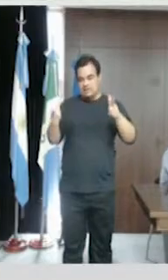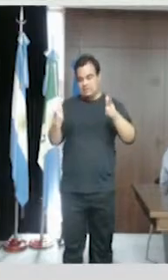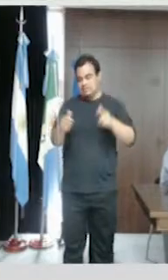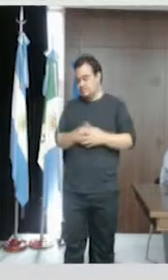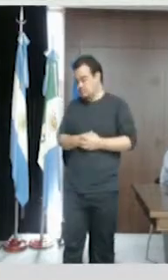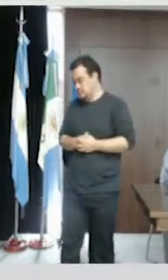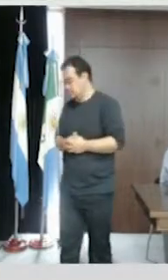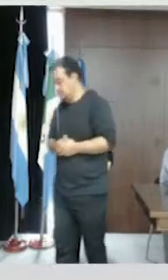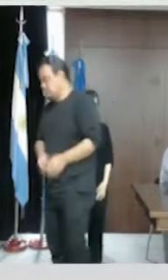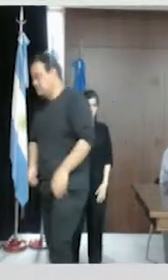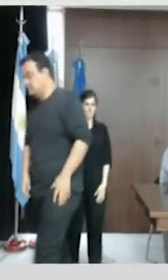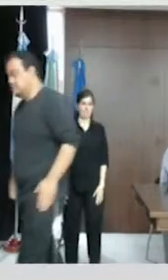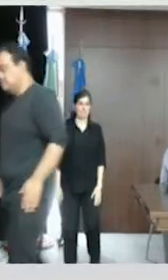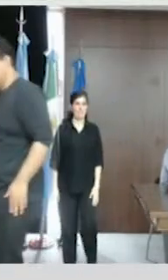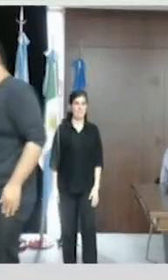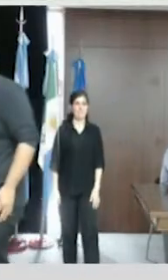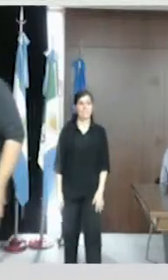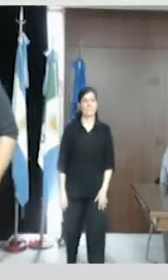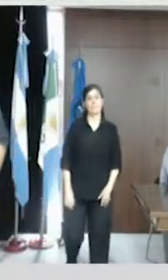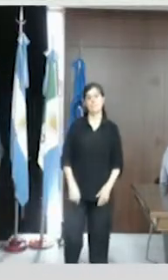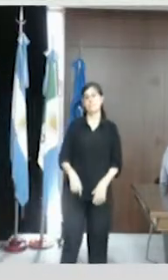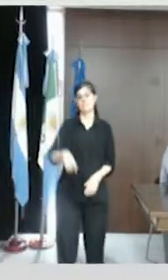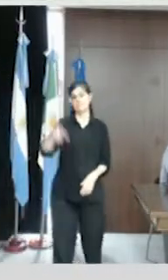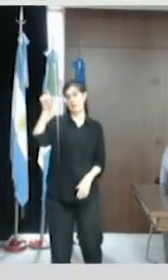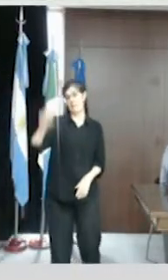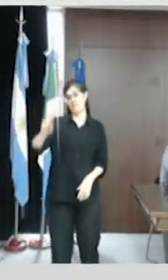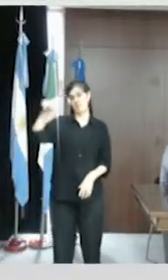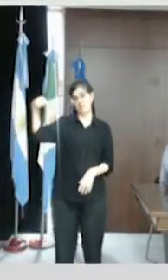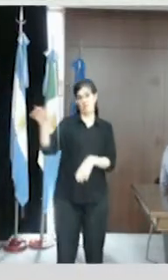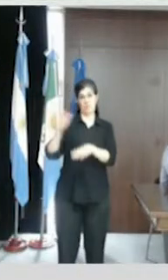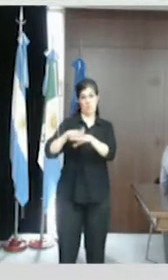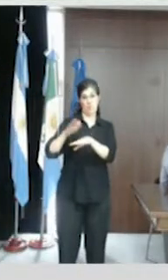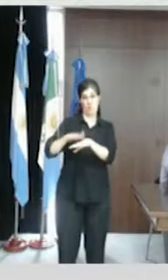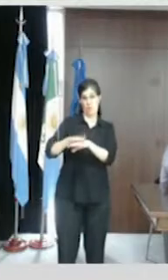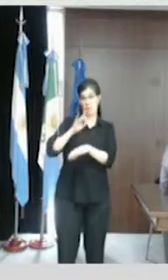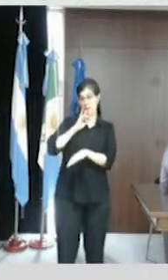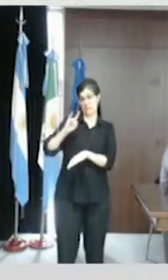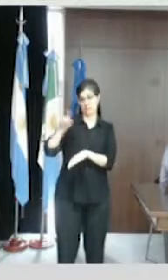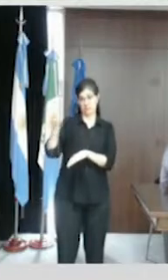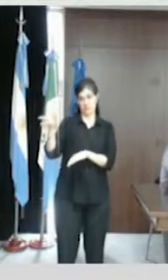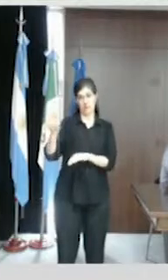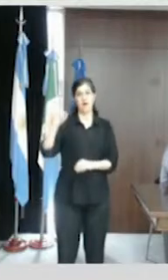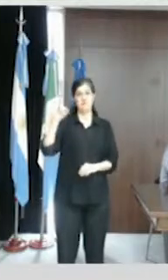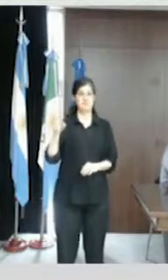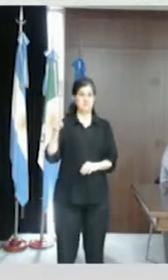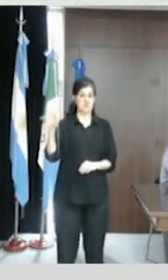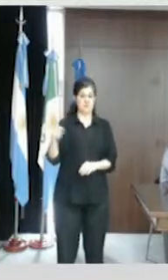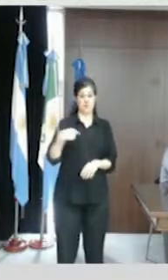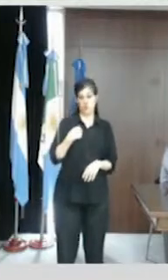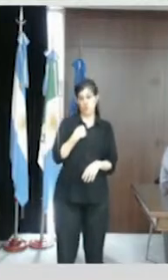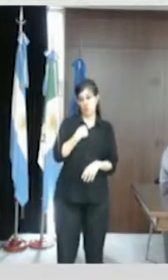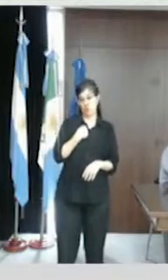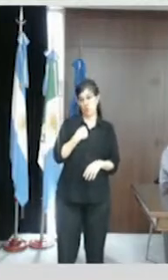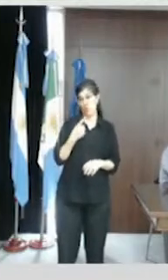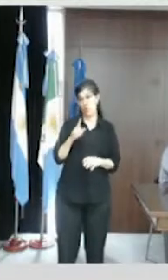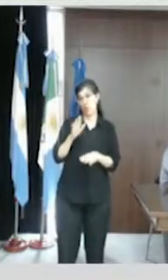victimización. Siempre el otro tiene la culpa de lo que me pasa. Ah, y sí, hice esto porque él hizo,